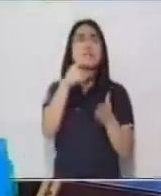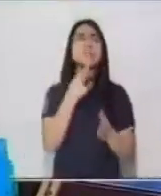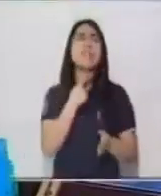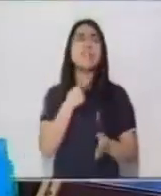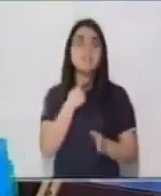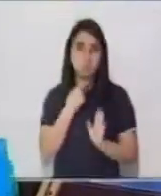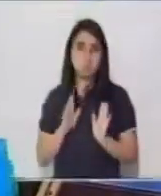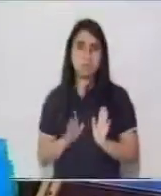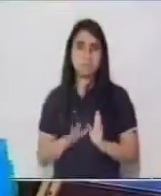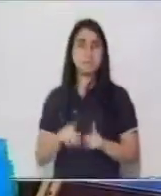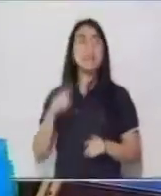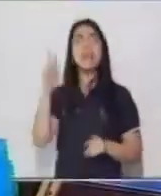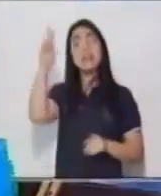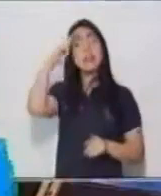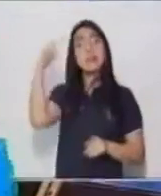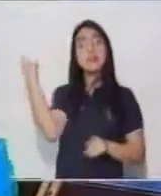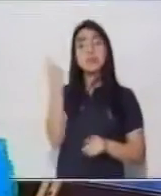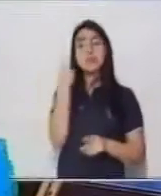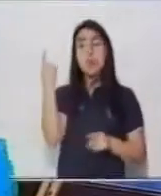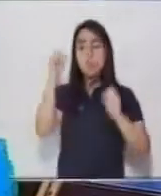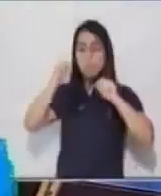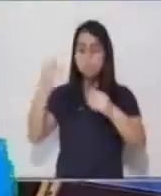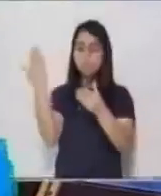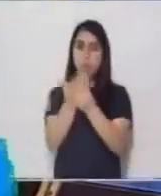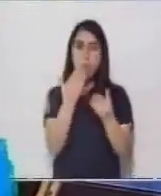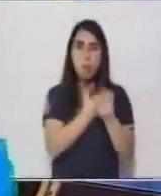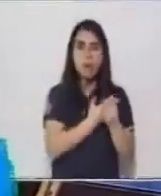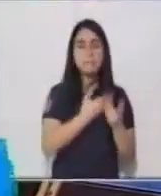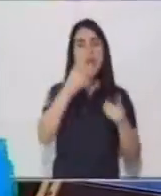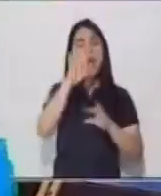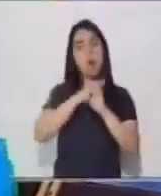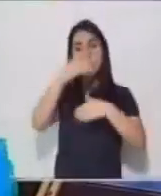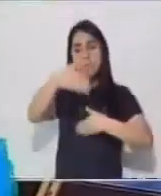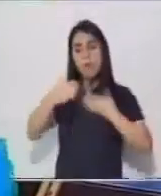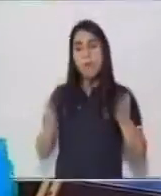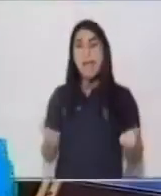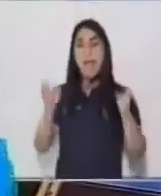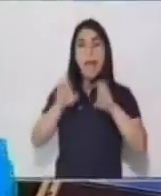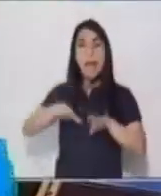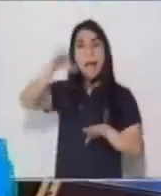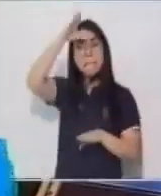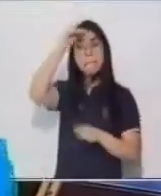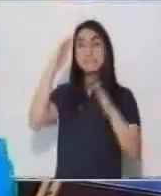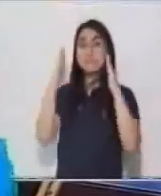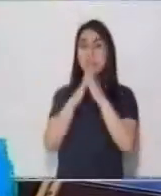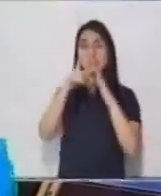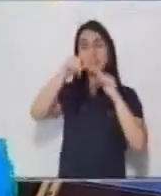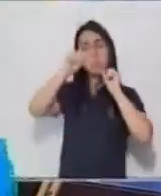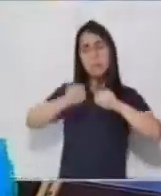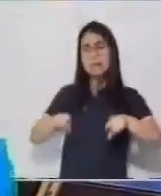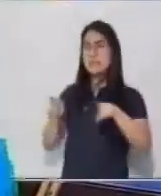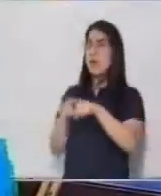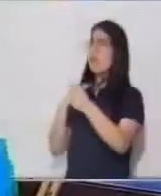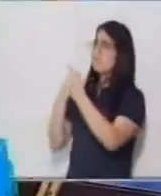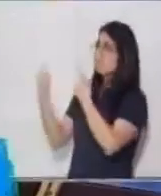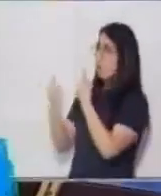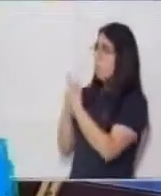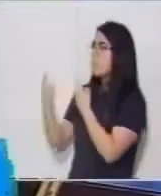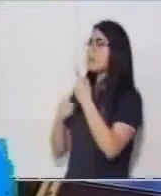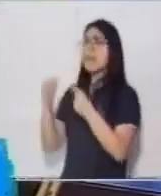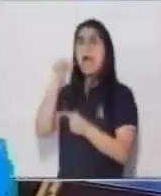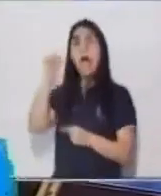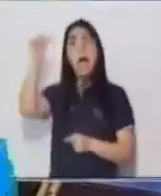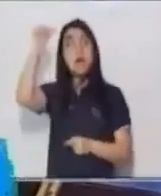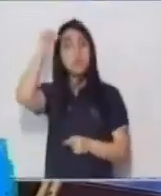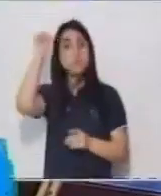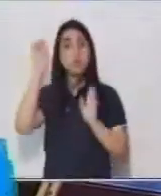Todo lo aprendido el día de hoy, compártelo con el adulto o los adultos que te acompañan. Si es esta actividad, asegúrate y